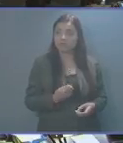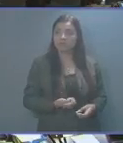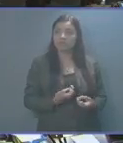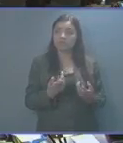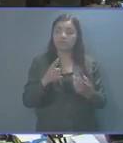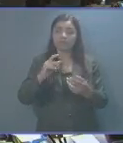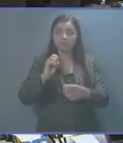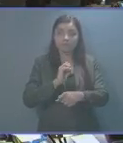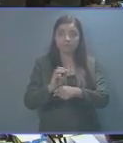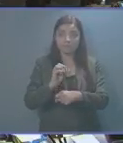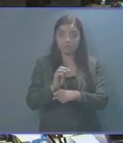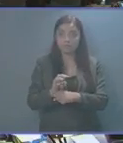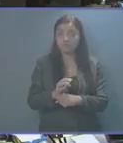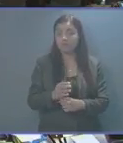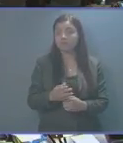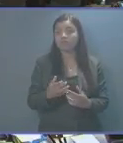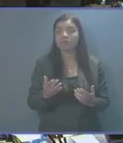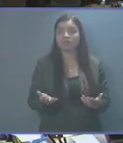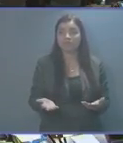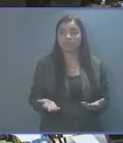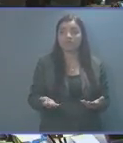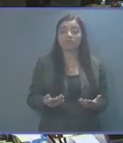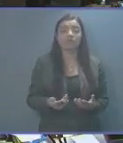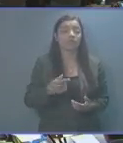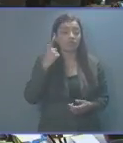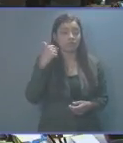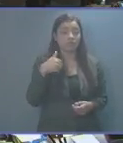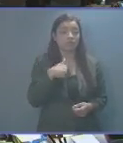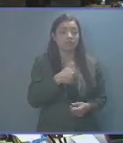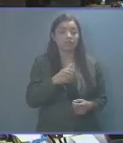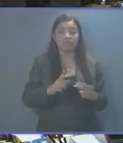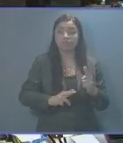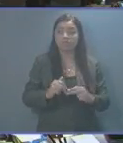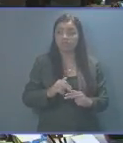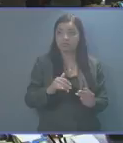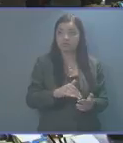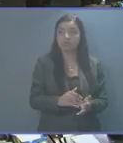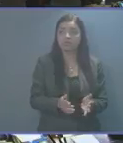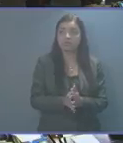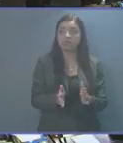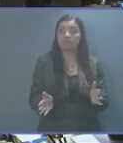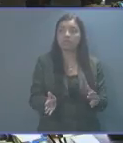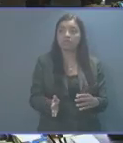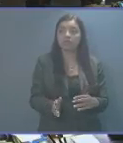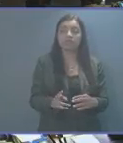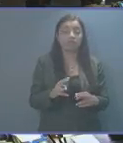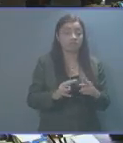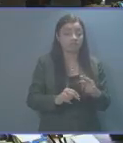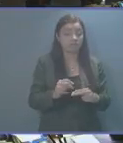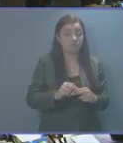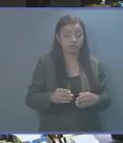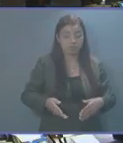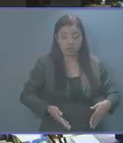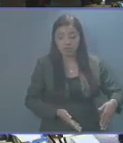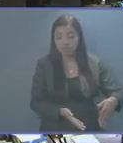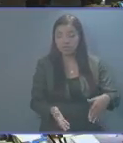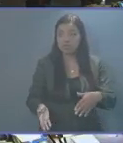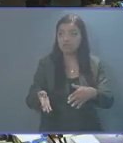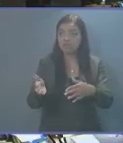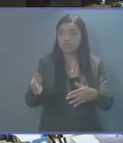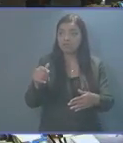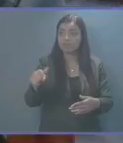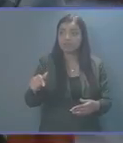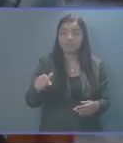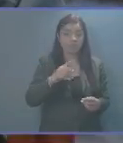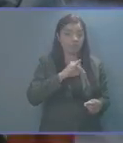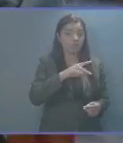a este recomendable hacia el ministro de Obras Públicas para la pavimentación de la calle que